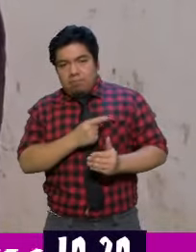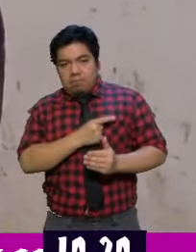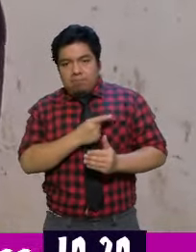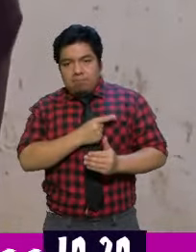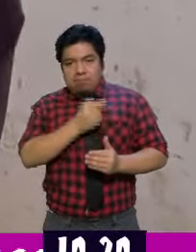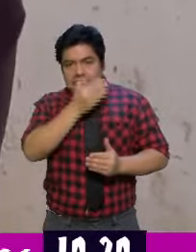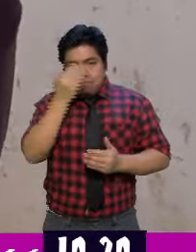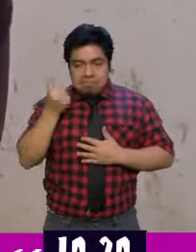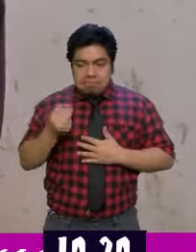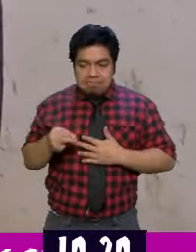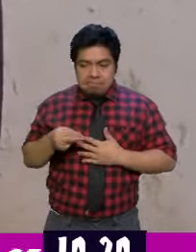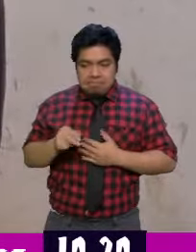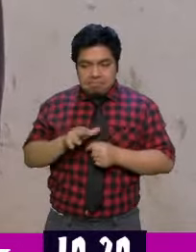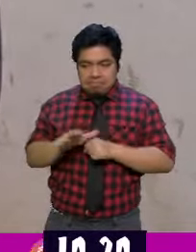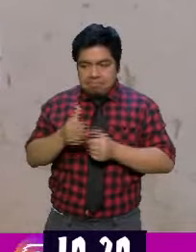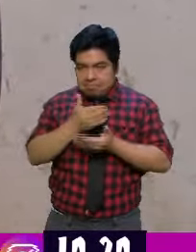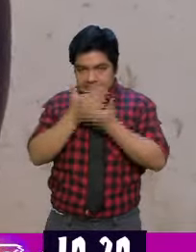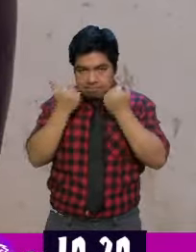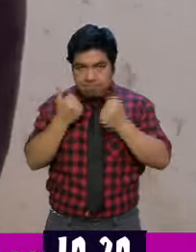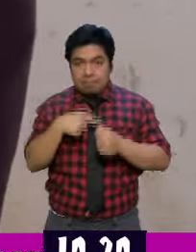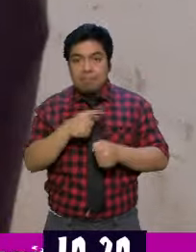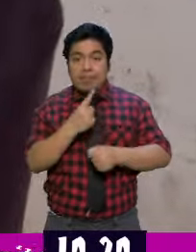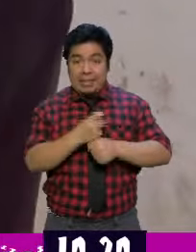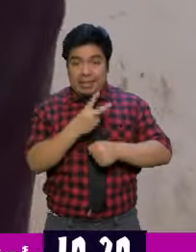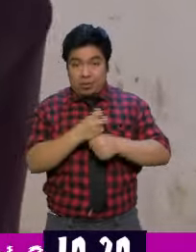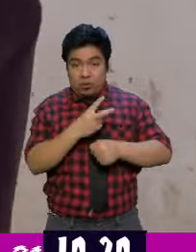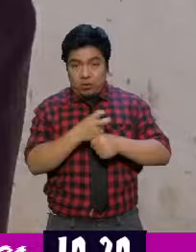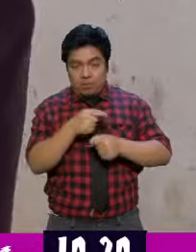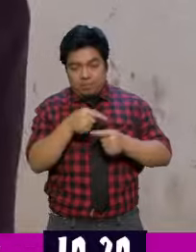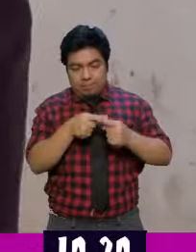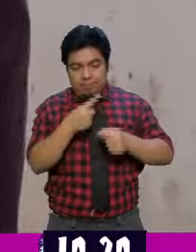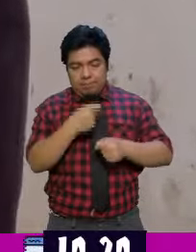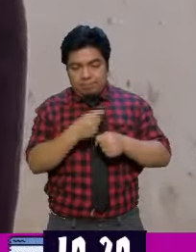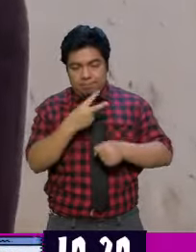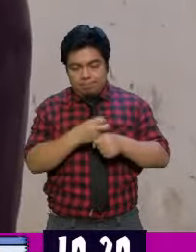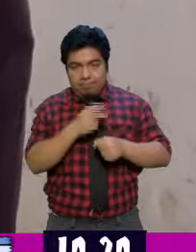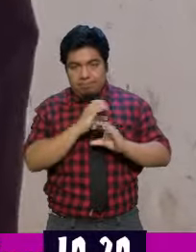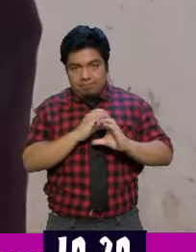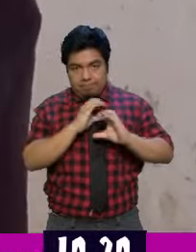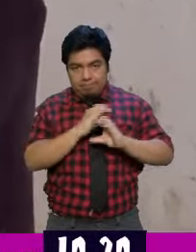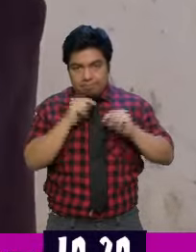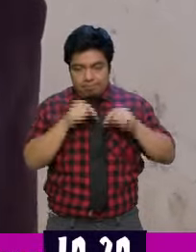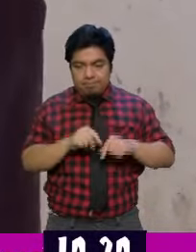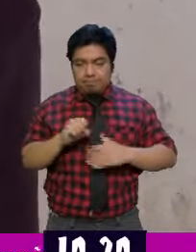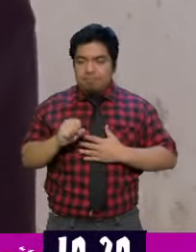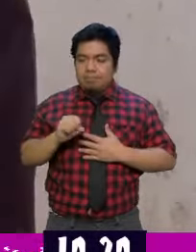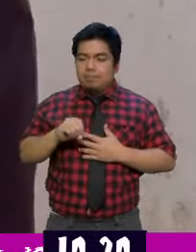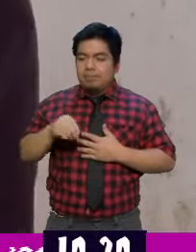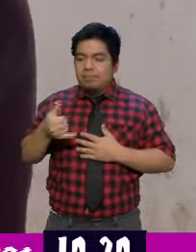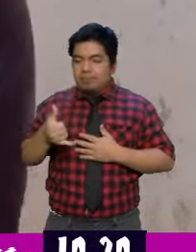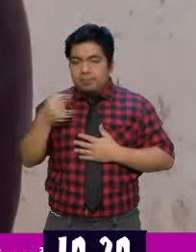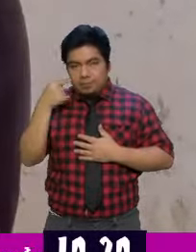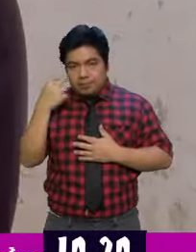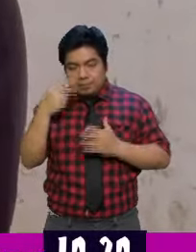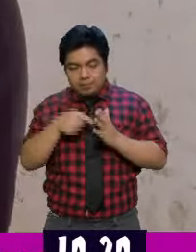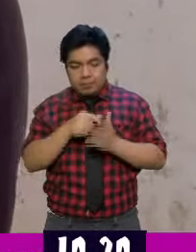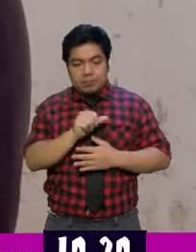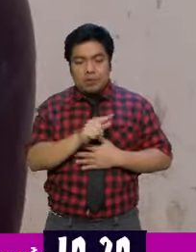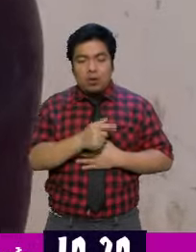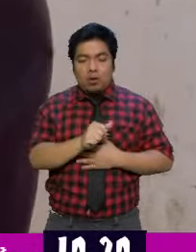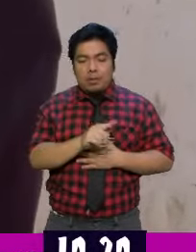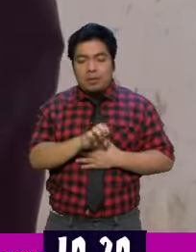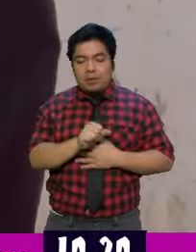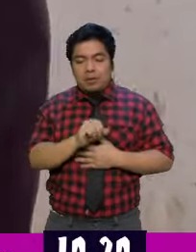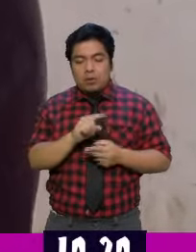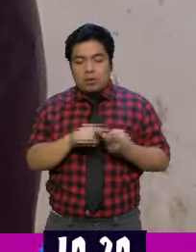sabíamos ni el nombre, pero las dos primeras canciones que logramos grabar acá en los estudios Sony acá de México fueron Golpes en el Corazón y